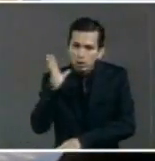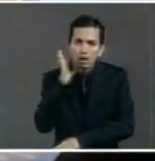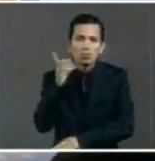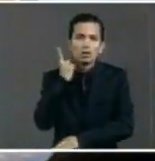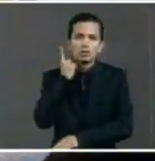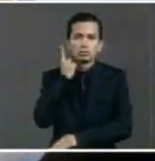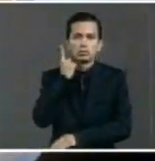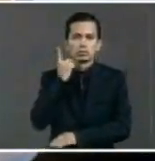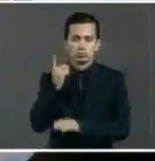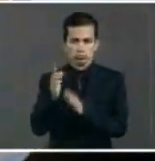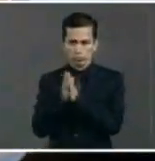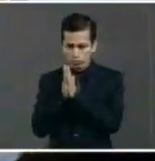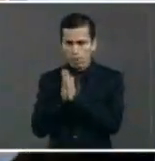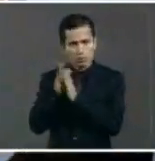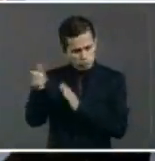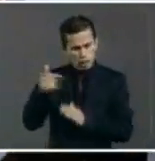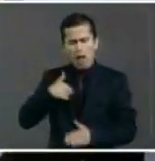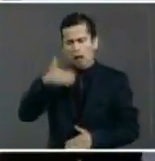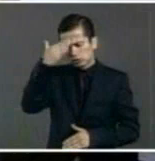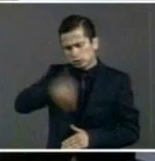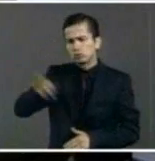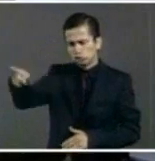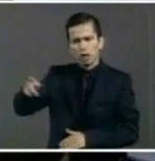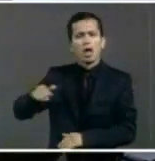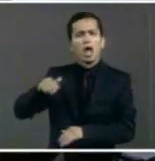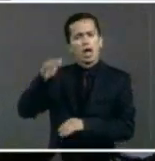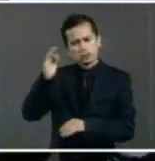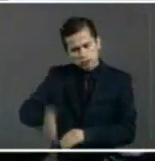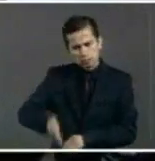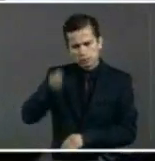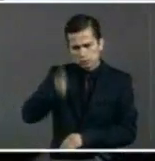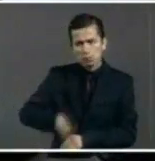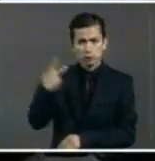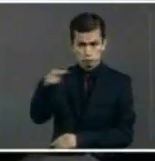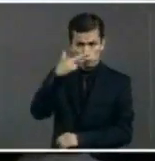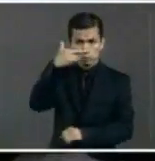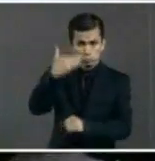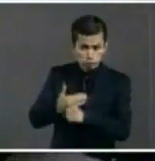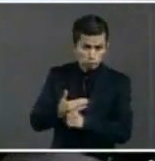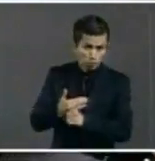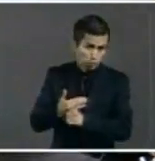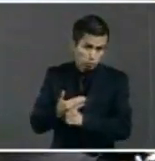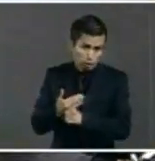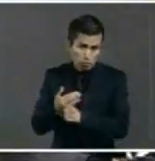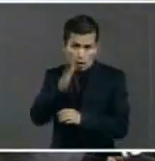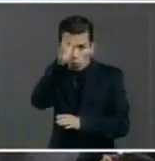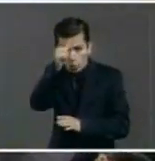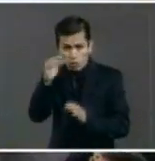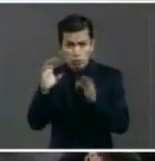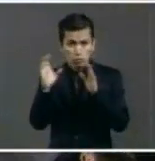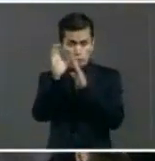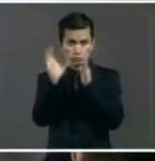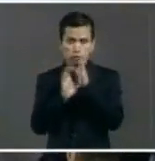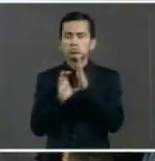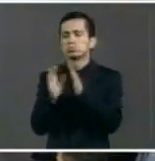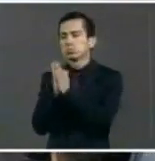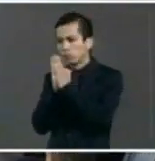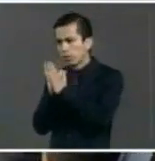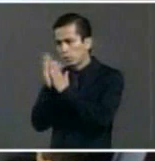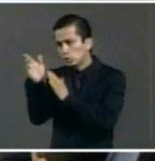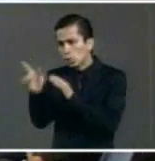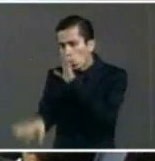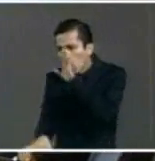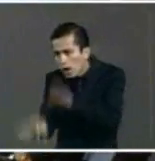en muchas ocasiones, la responsabilidad que confiere la Constitución, elija a los integrantes